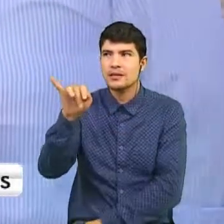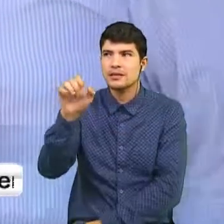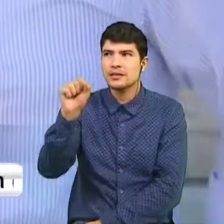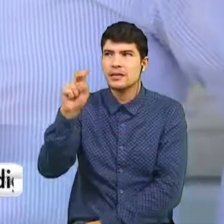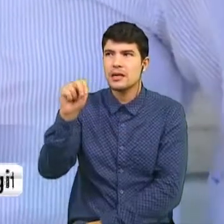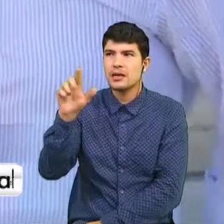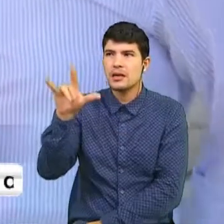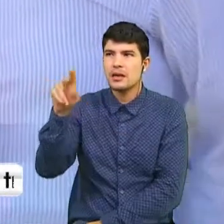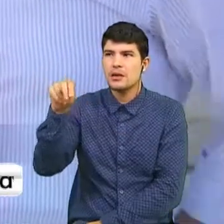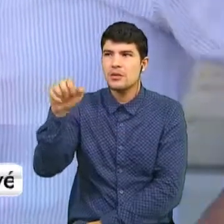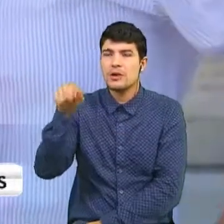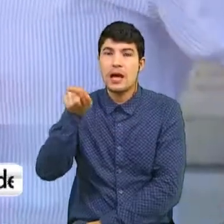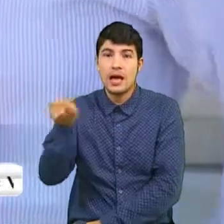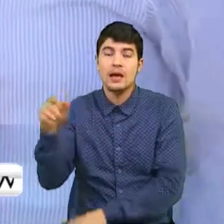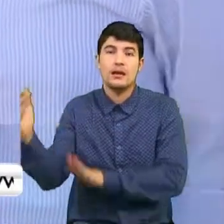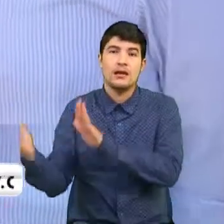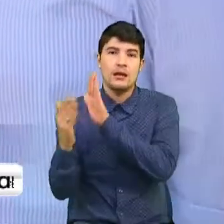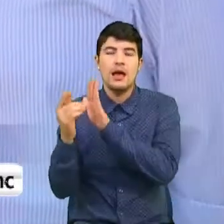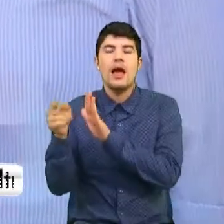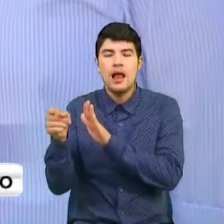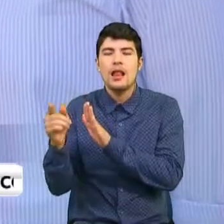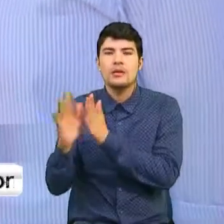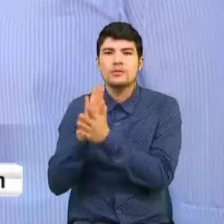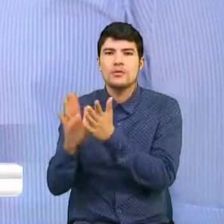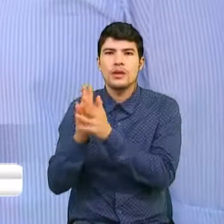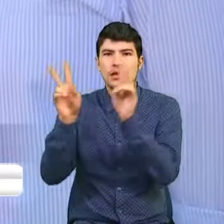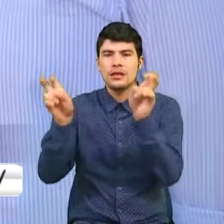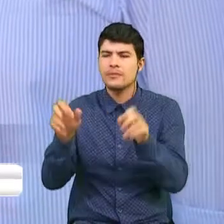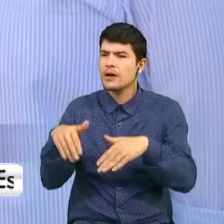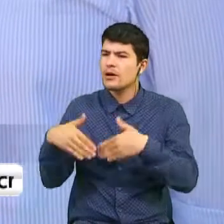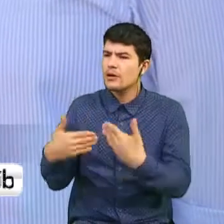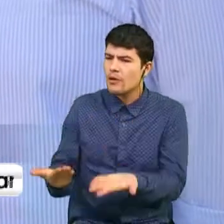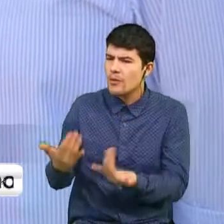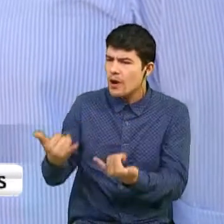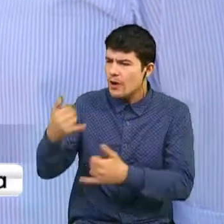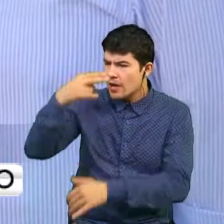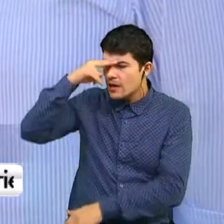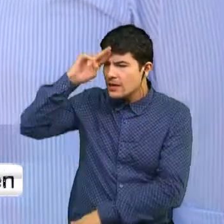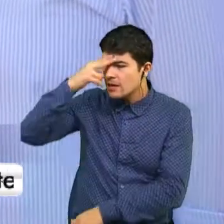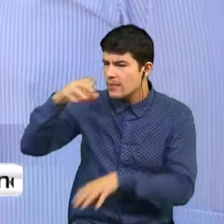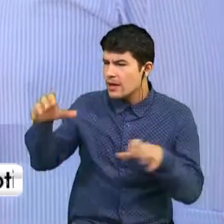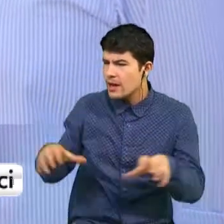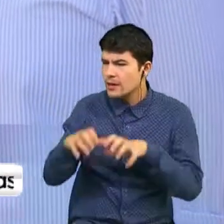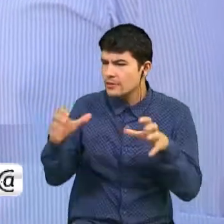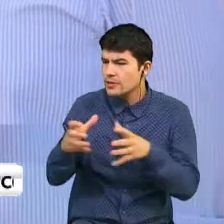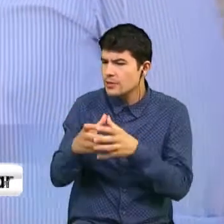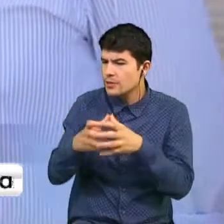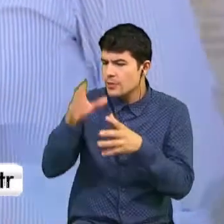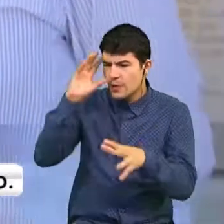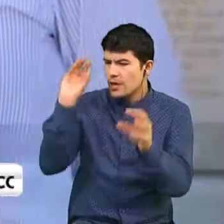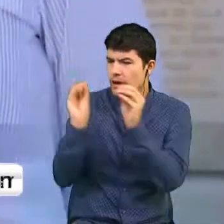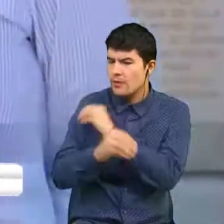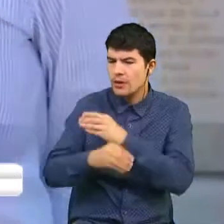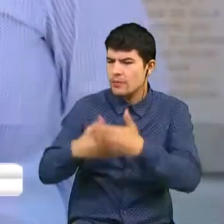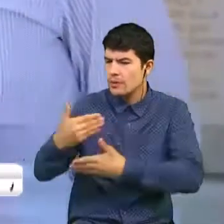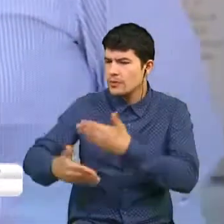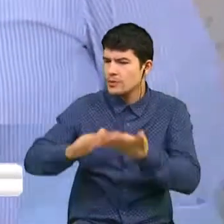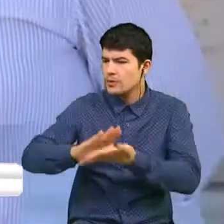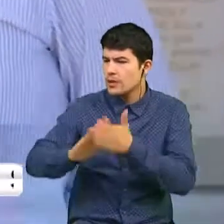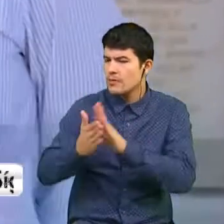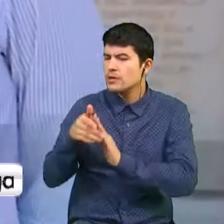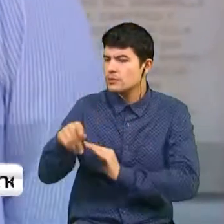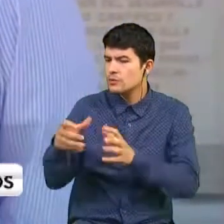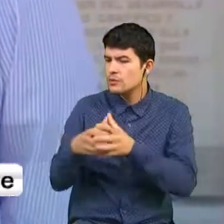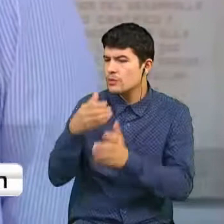quien nos va a hablar precisamente de este tema cristian cómo se interpretan estas acciones del grupo disidente de las farc jon esto tiene dos